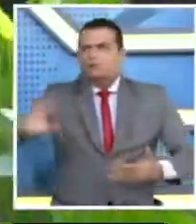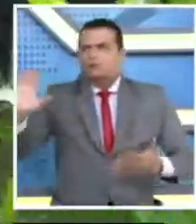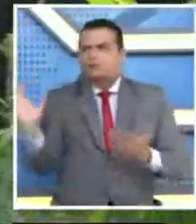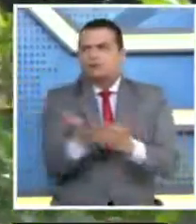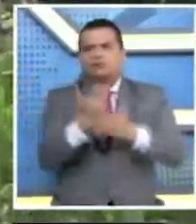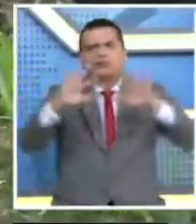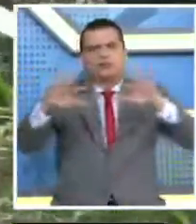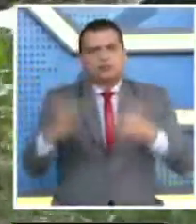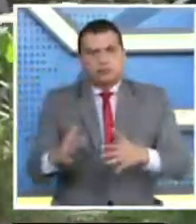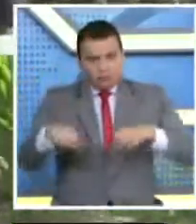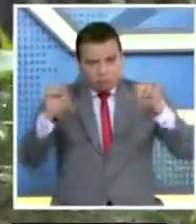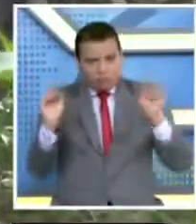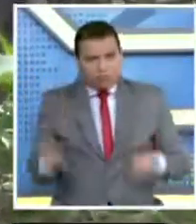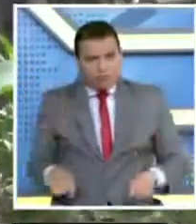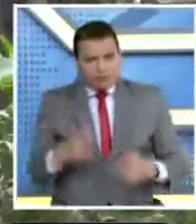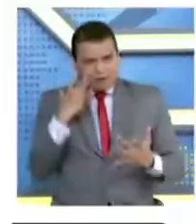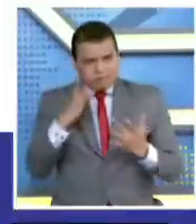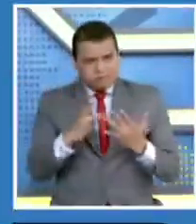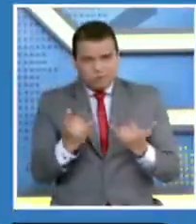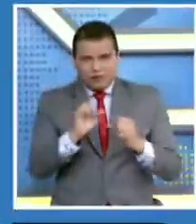procedimientos en tiempos de pandemia?